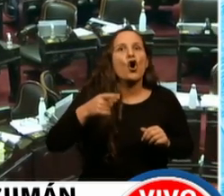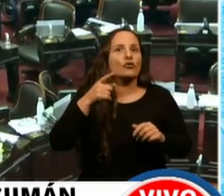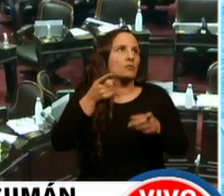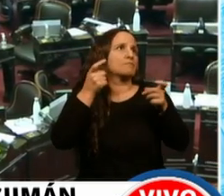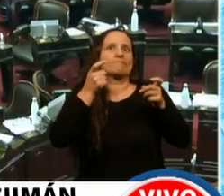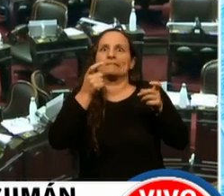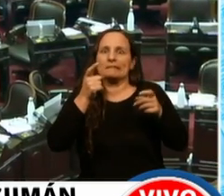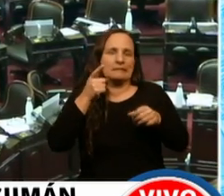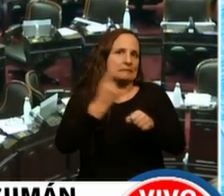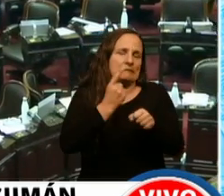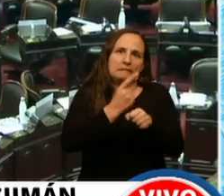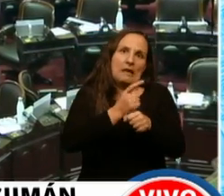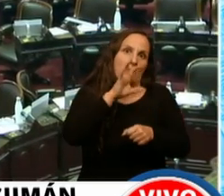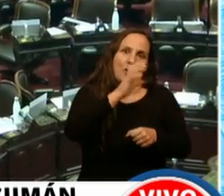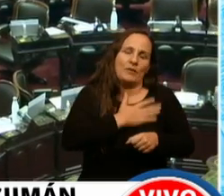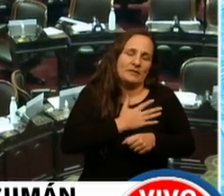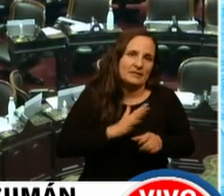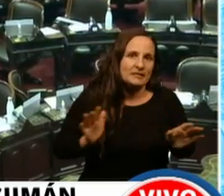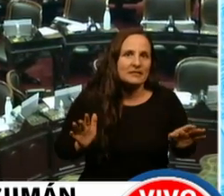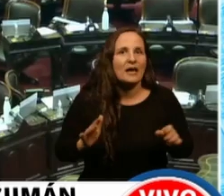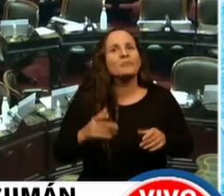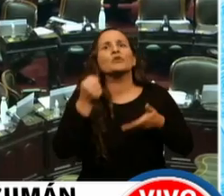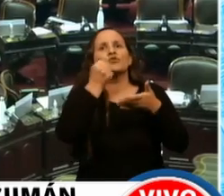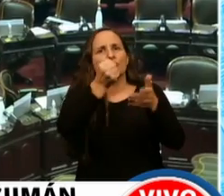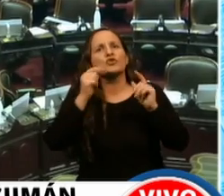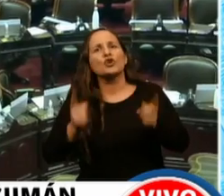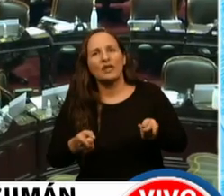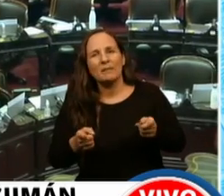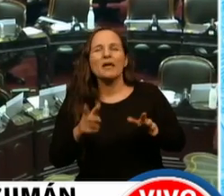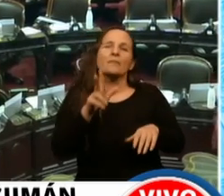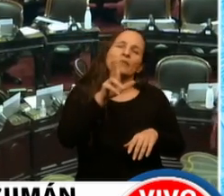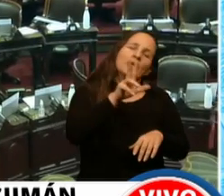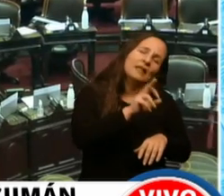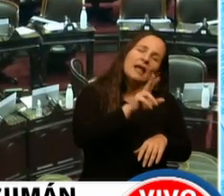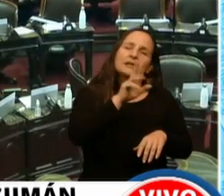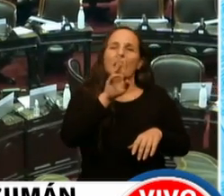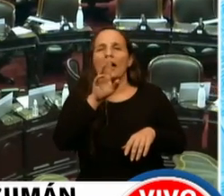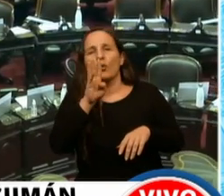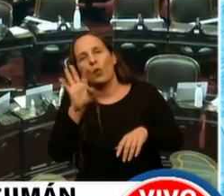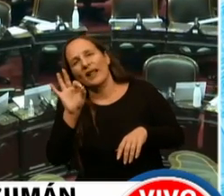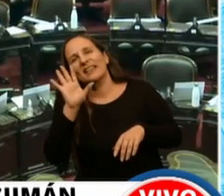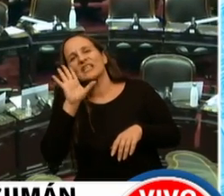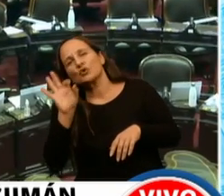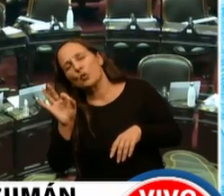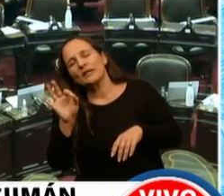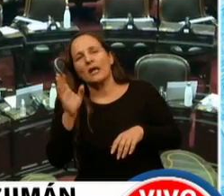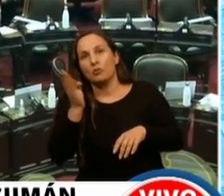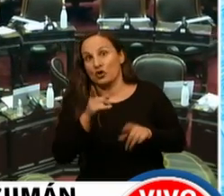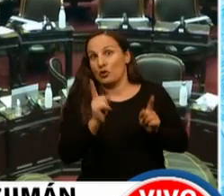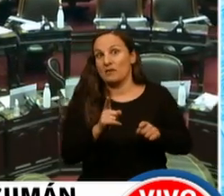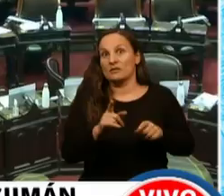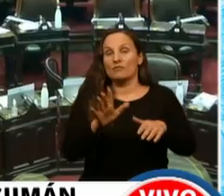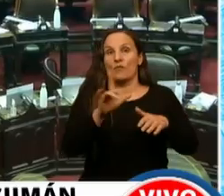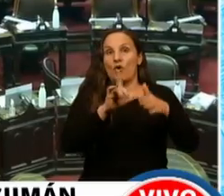en nuestra provincia que le demos un subsidio también de entre 30 y 40 y 50 por ciento como lo estamos haciendo